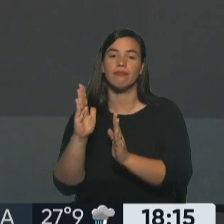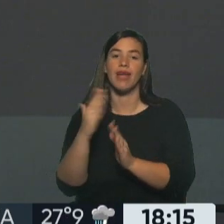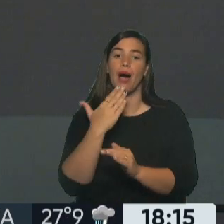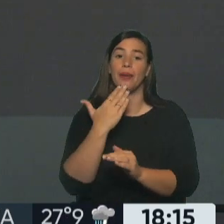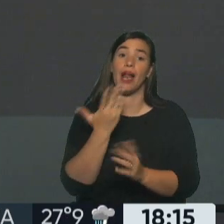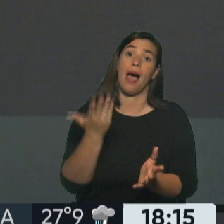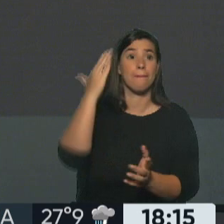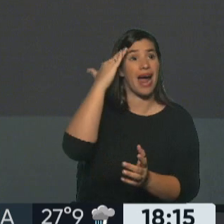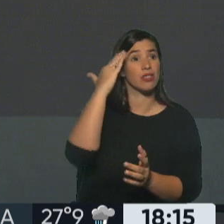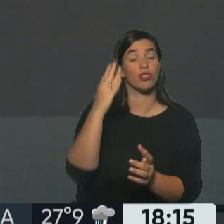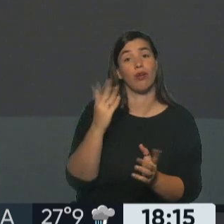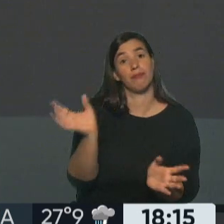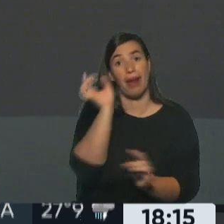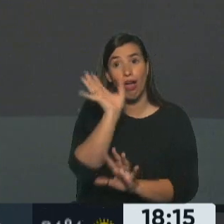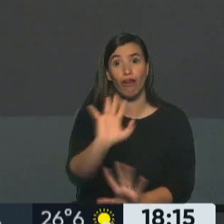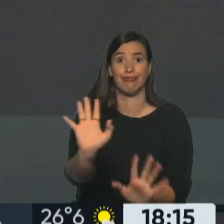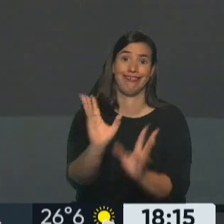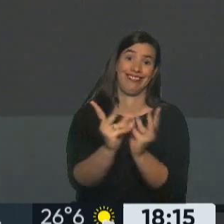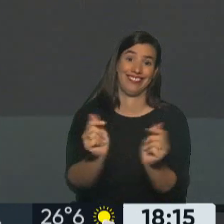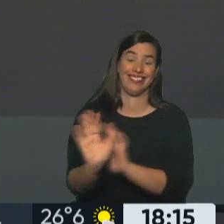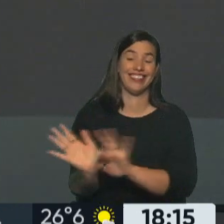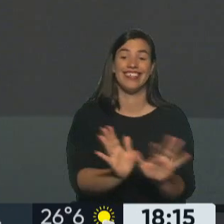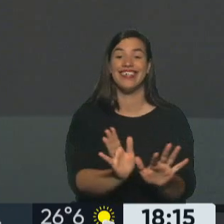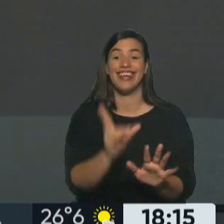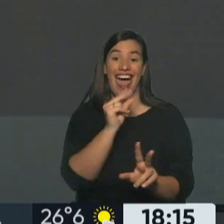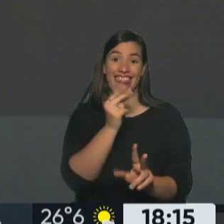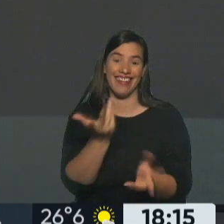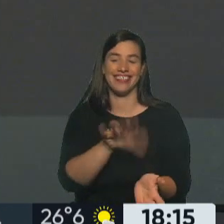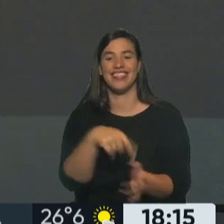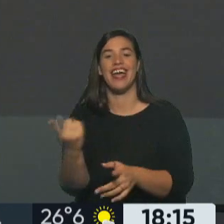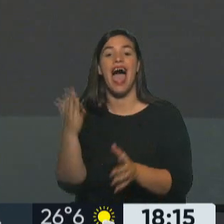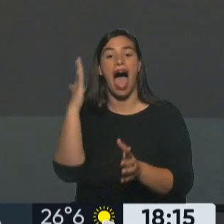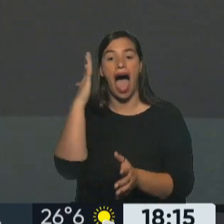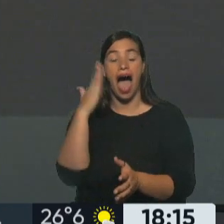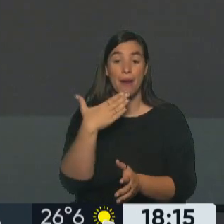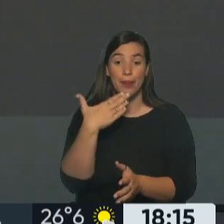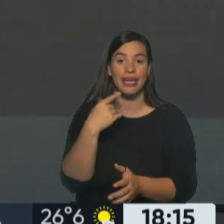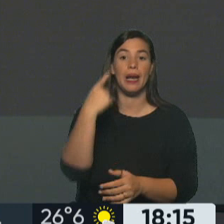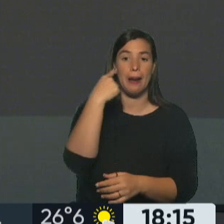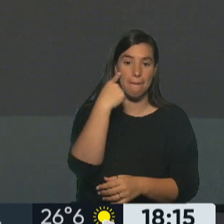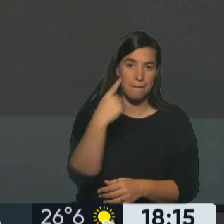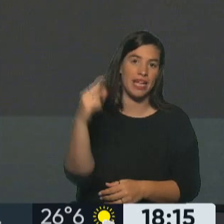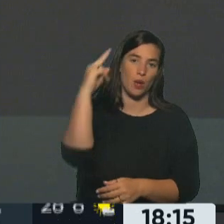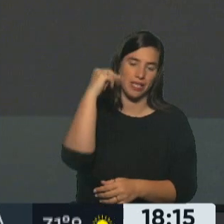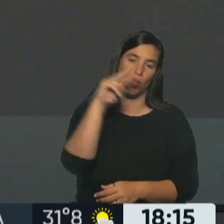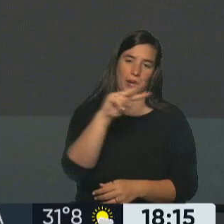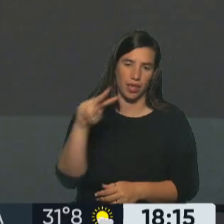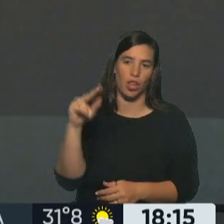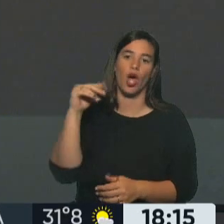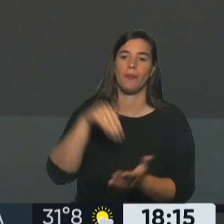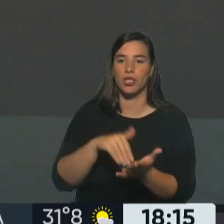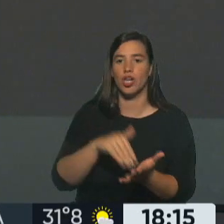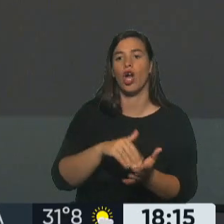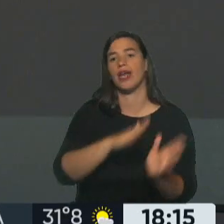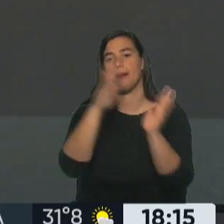vencimiento. 1.922 millones. Mayo vuelve a haber vencimiento de intereses por 743. Y así sigue. Julio, agosto, noviembre,